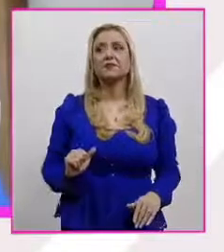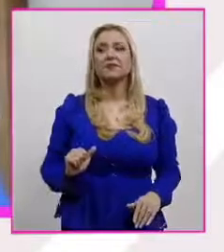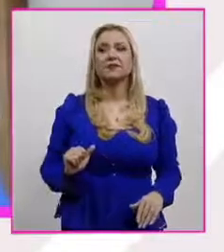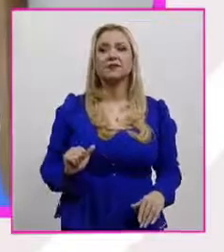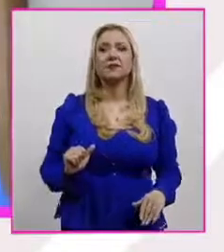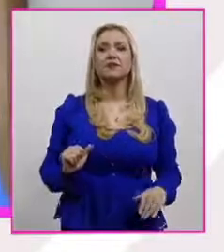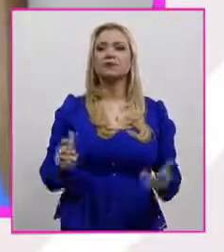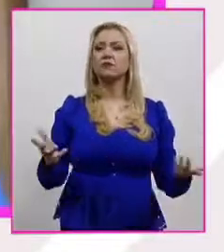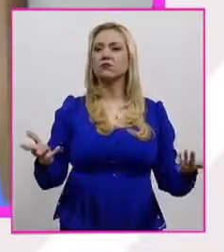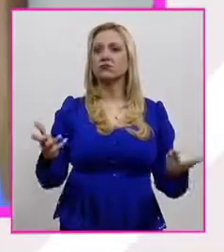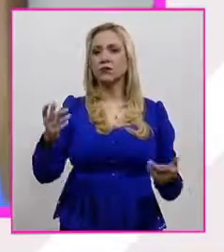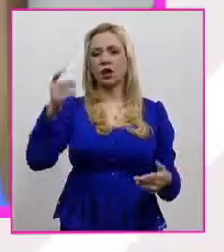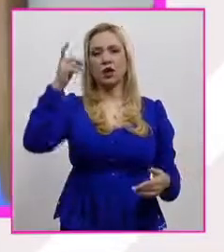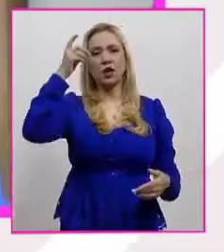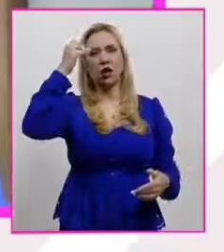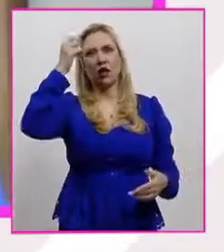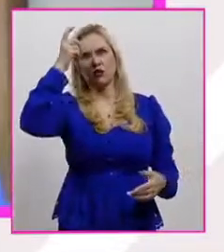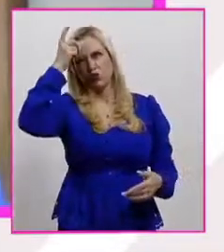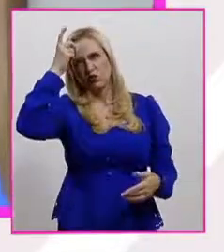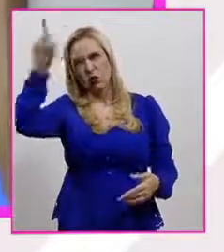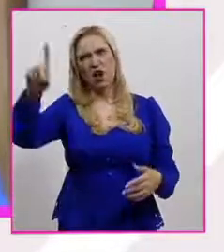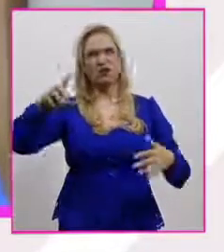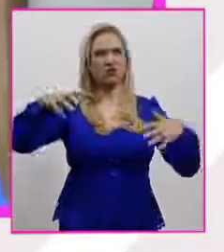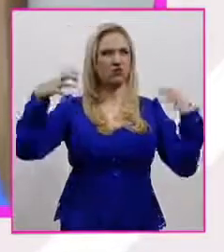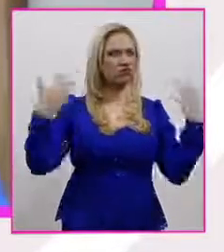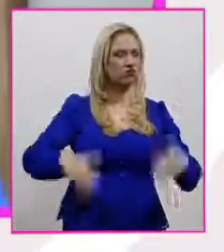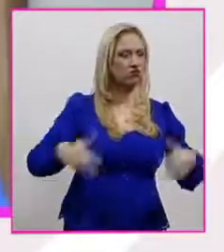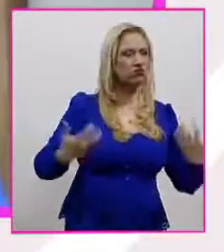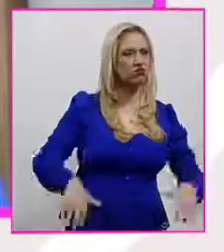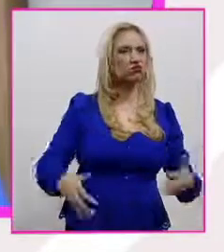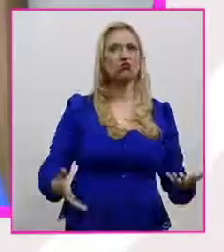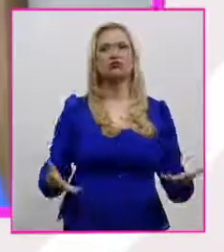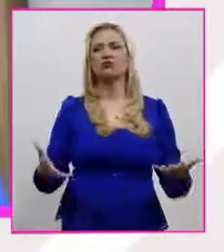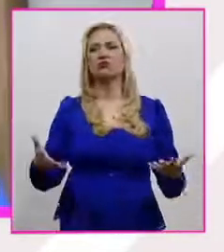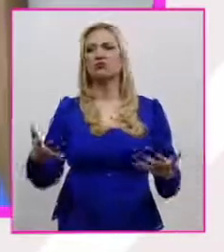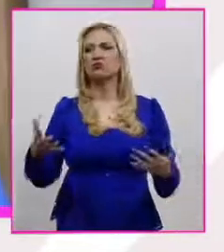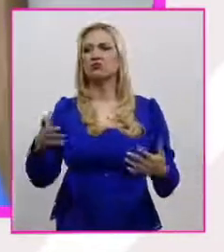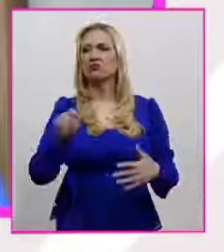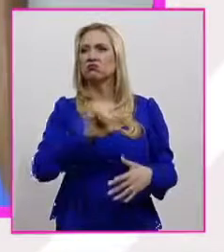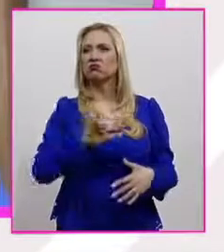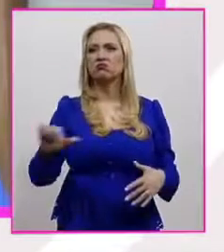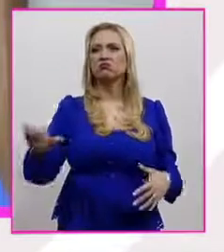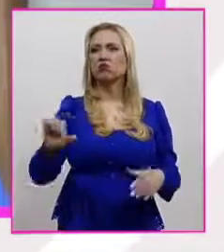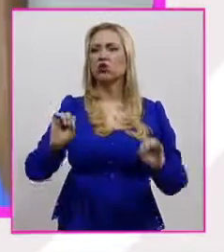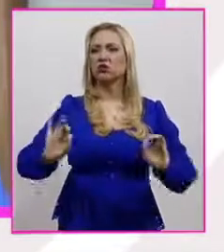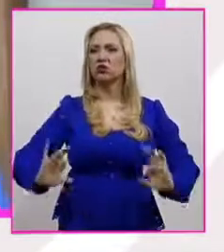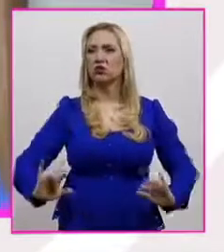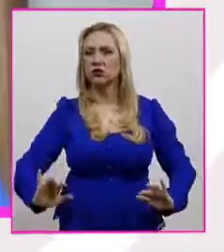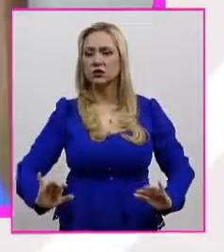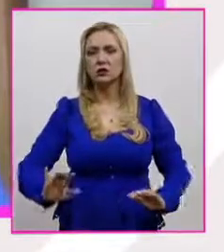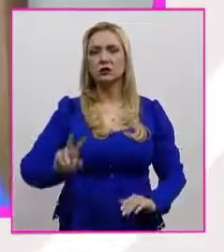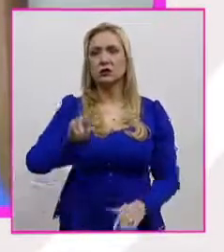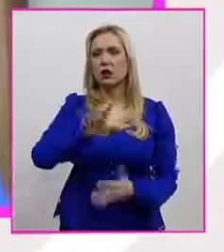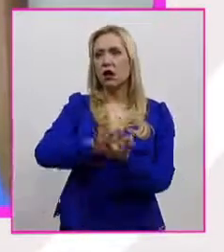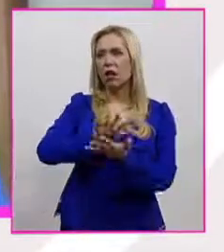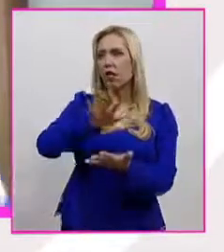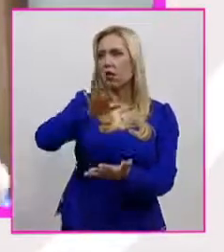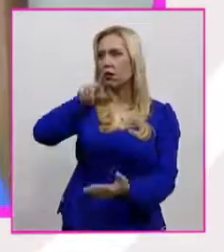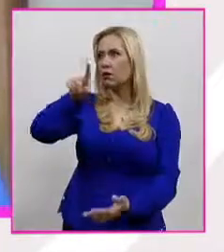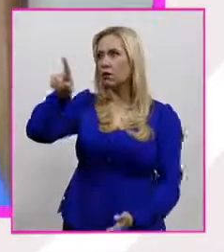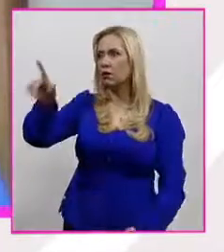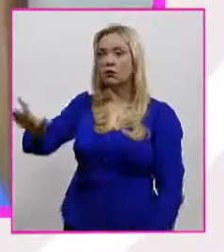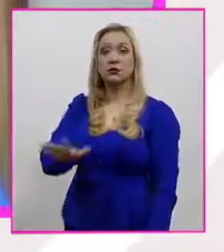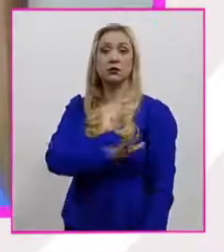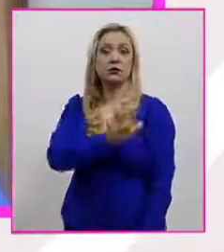las industrias creativas, eh, esas hay una mayor probabilidad de que la persona que se encuentra ahí es de tono de piel más